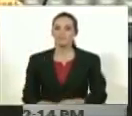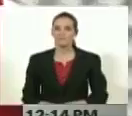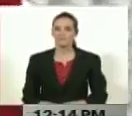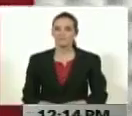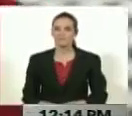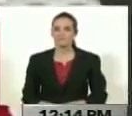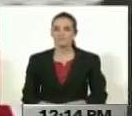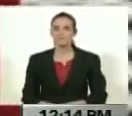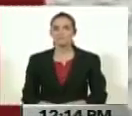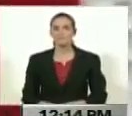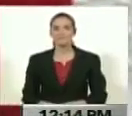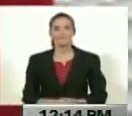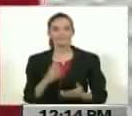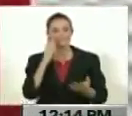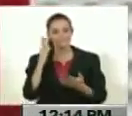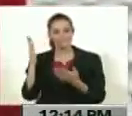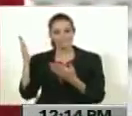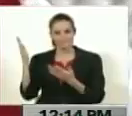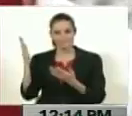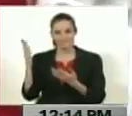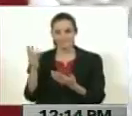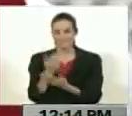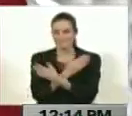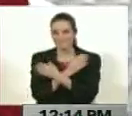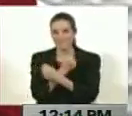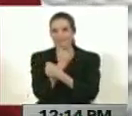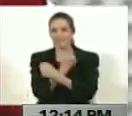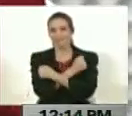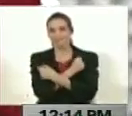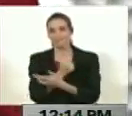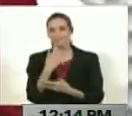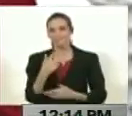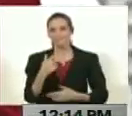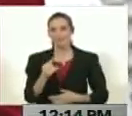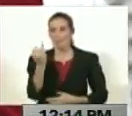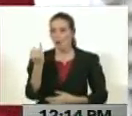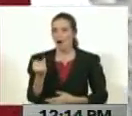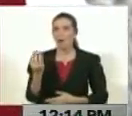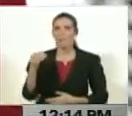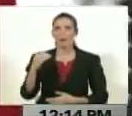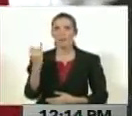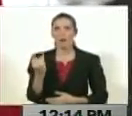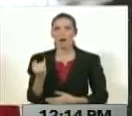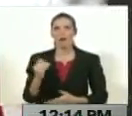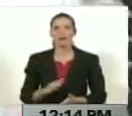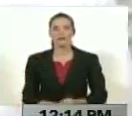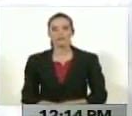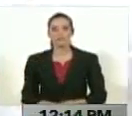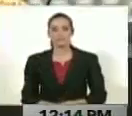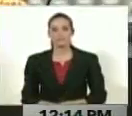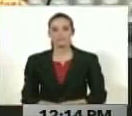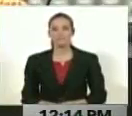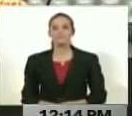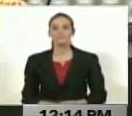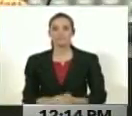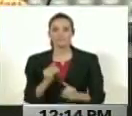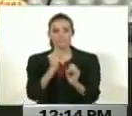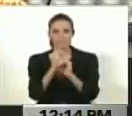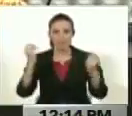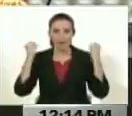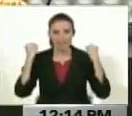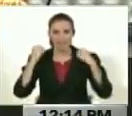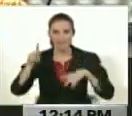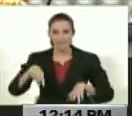Lavoe. Joser Amado. Joser Amado. Está más delgado, Joser Amado. ¿Está haciendo también por internet?